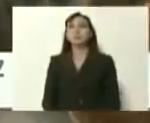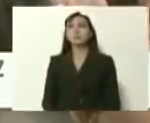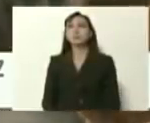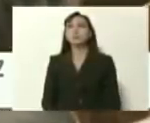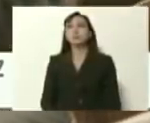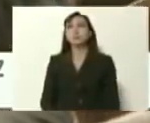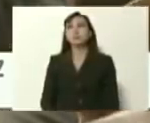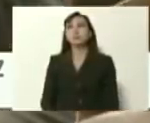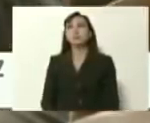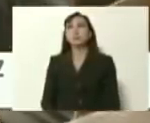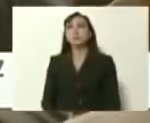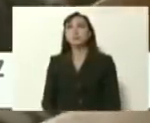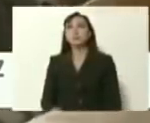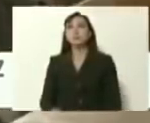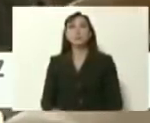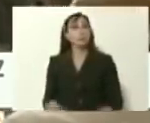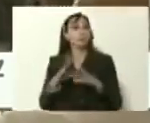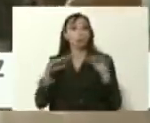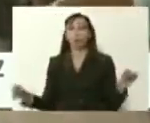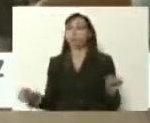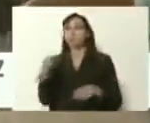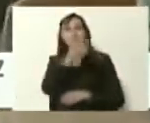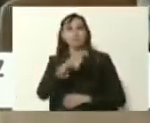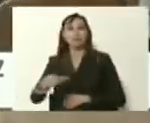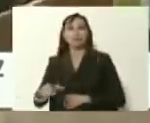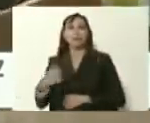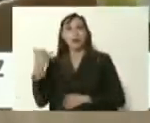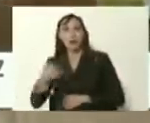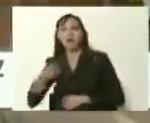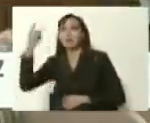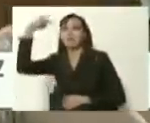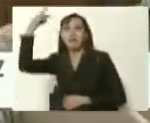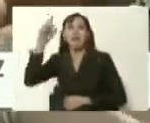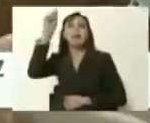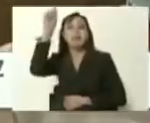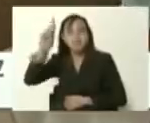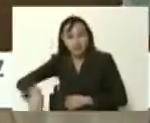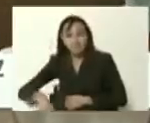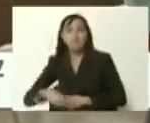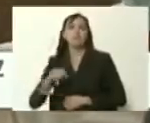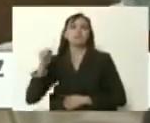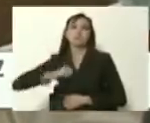En esa Asamblea Nacional hay de todo, hasta psiquiatras.